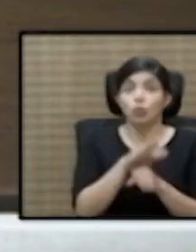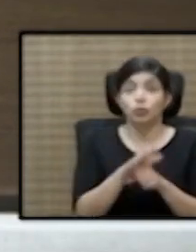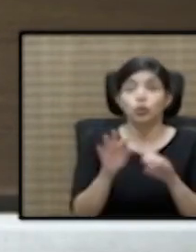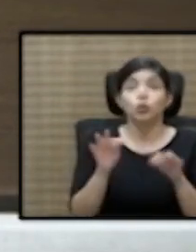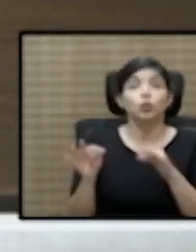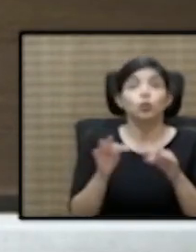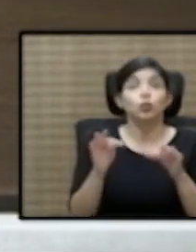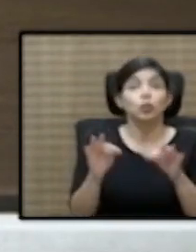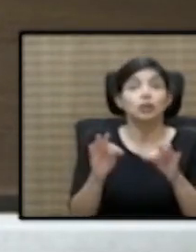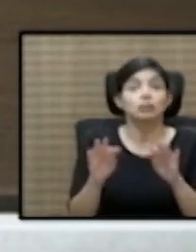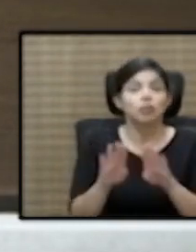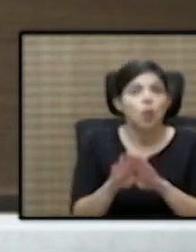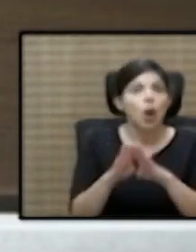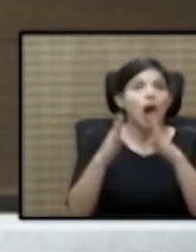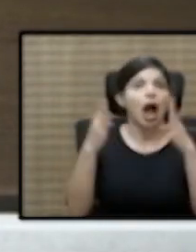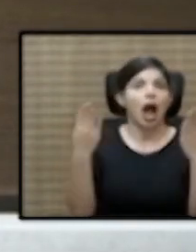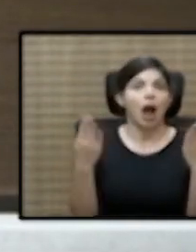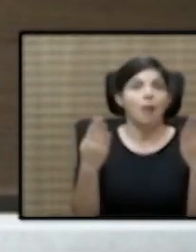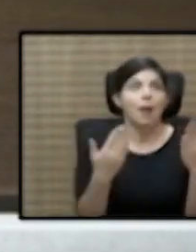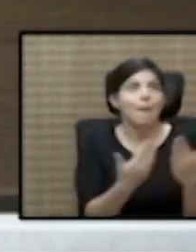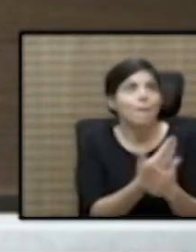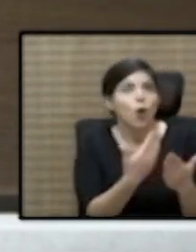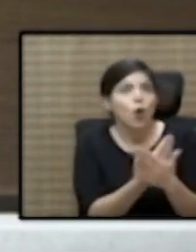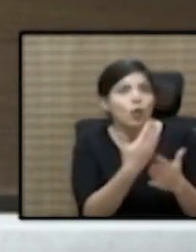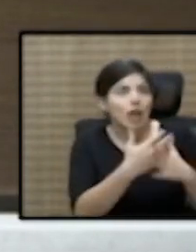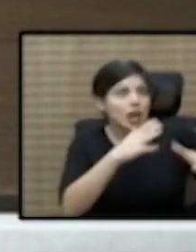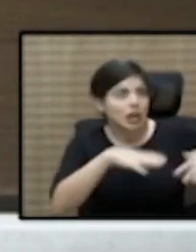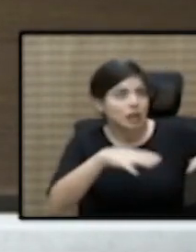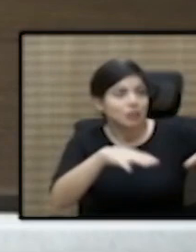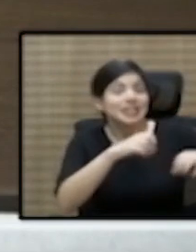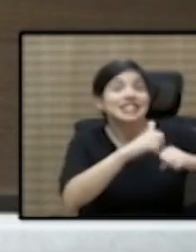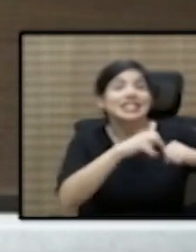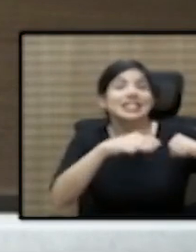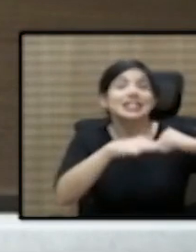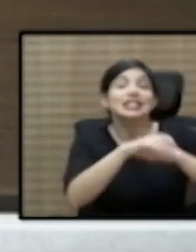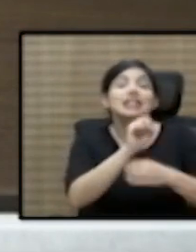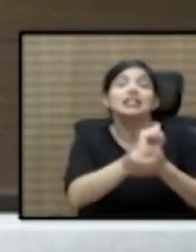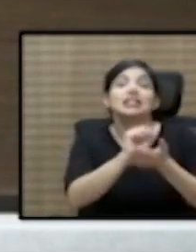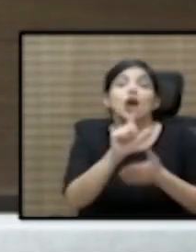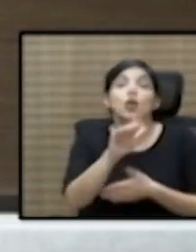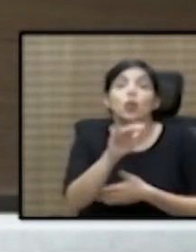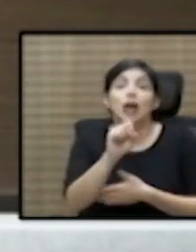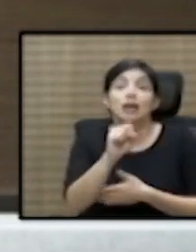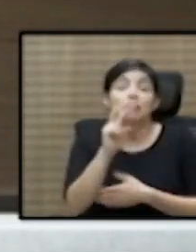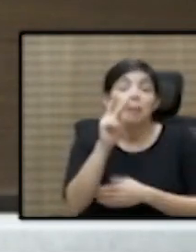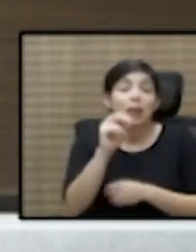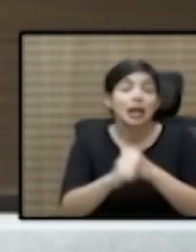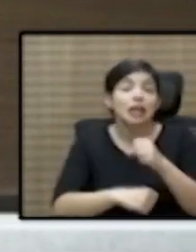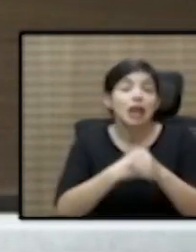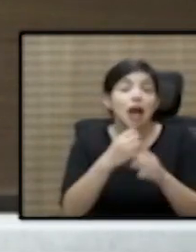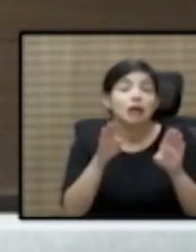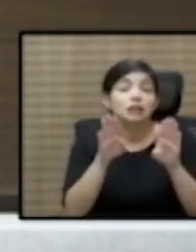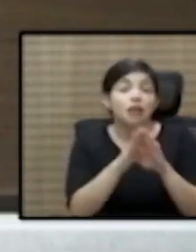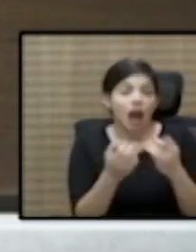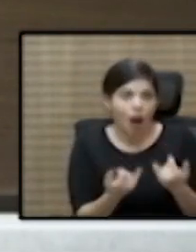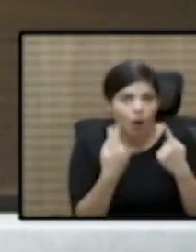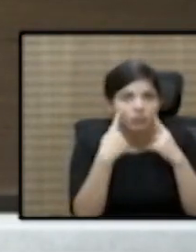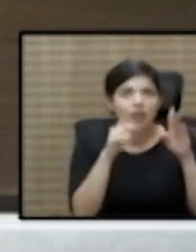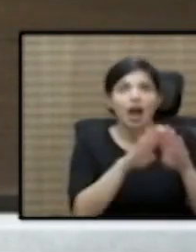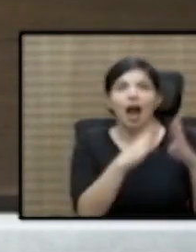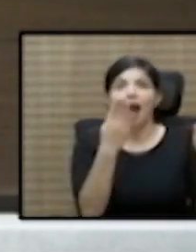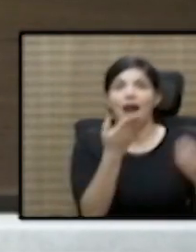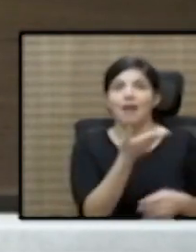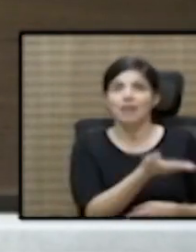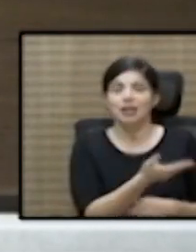turismo y con instalaciones modernizadas a la isla San Lucas, que estuvo cerrada por 20 años. El